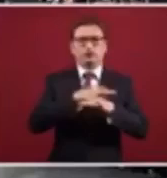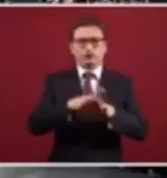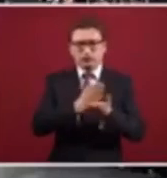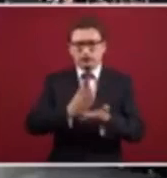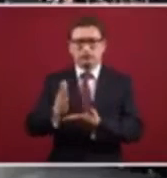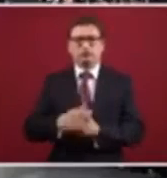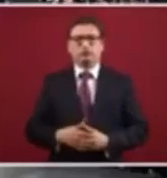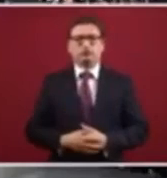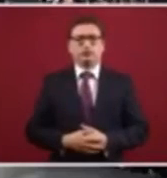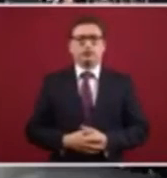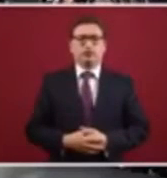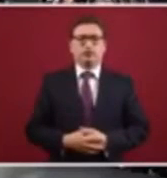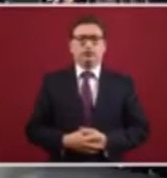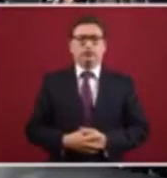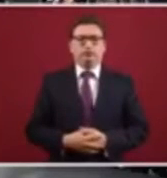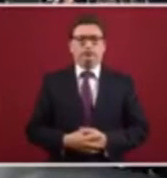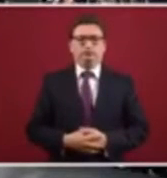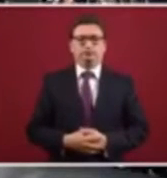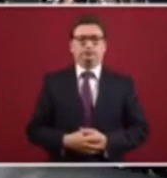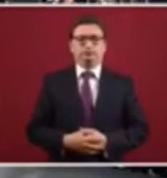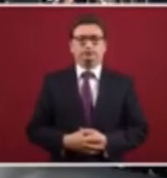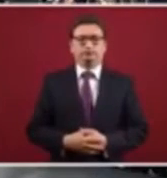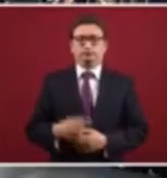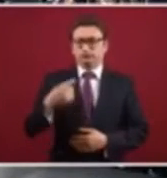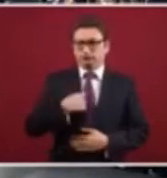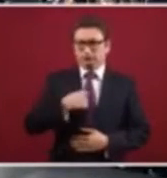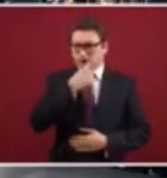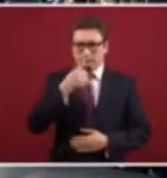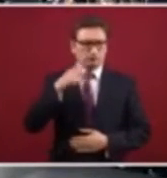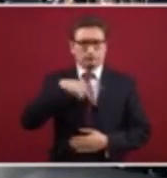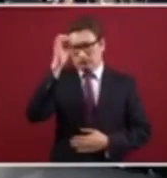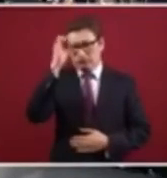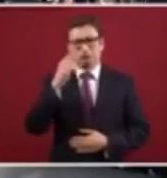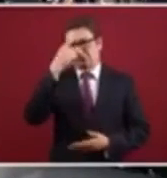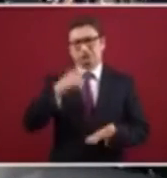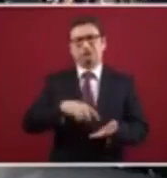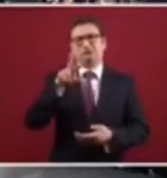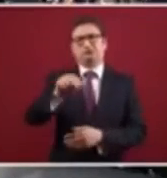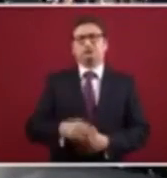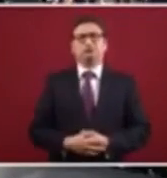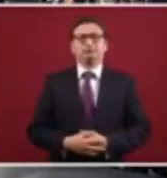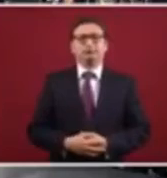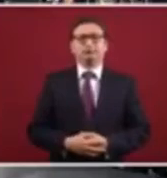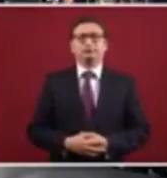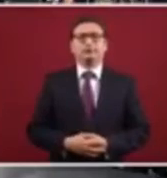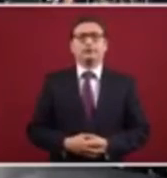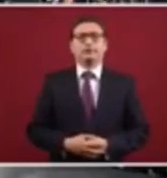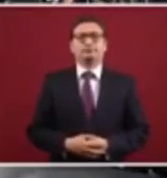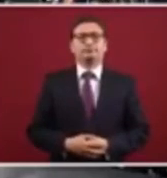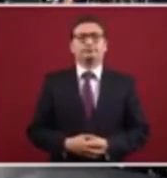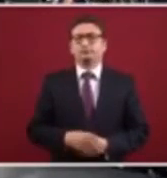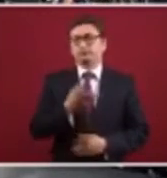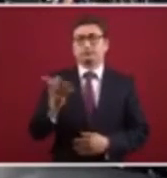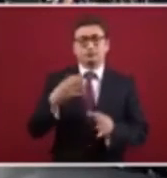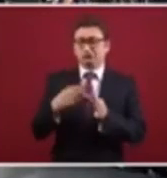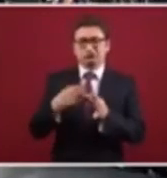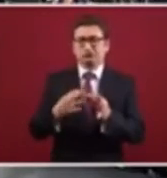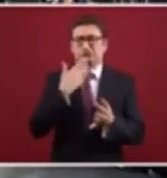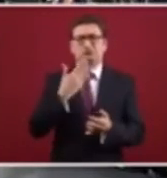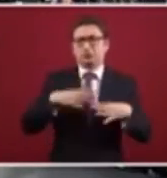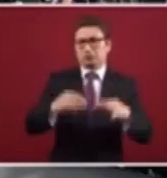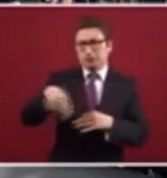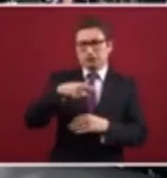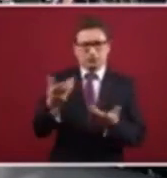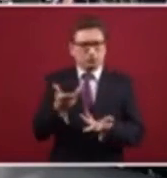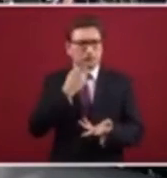la información. Bueno, pues yo tengo otra opinión. Yo pienso que no han cumplido con su